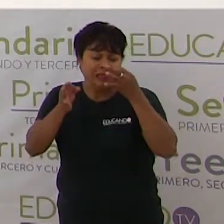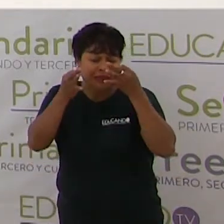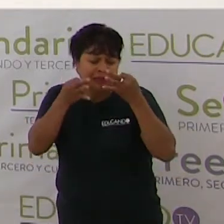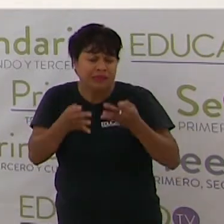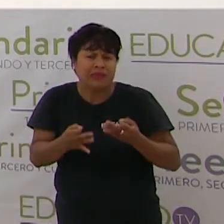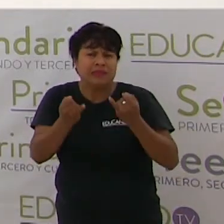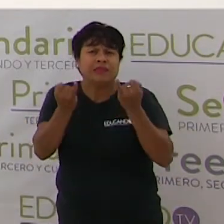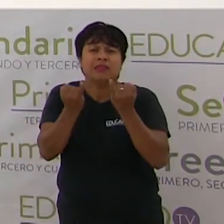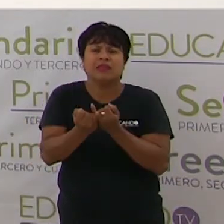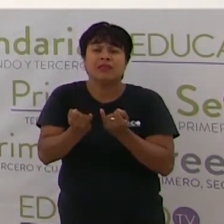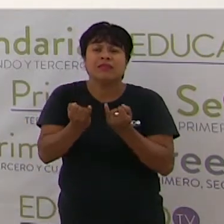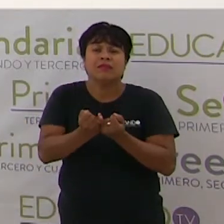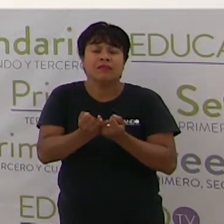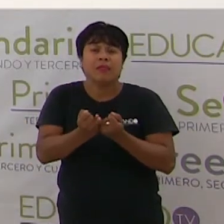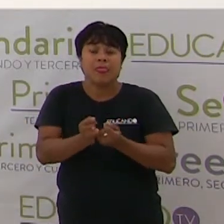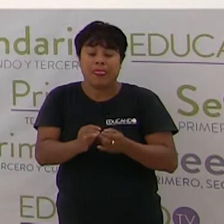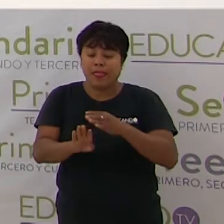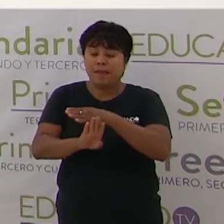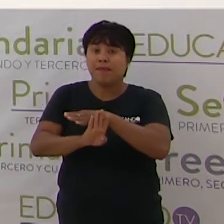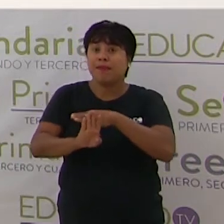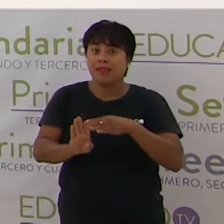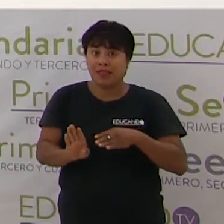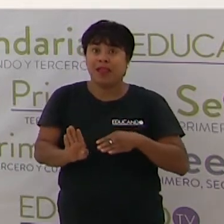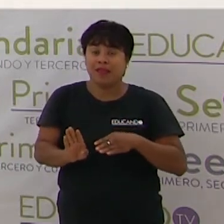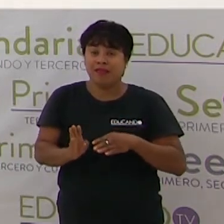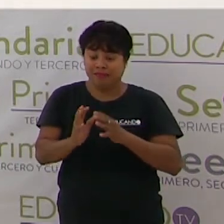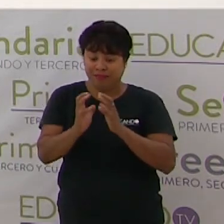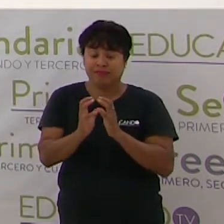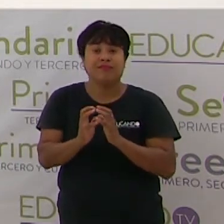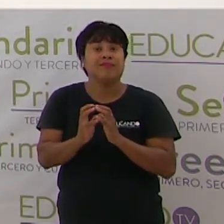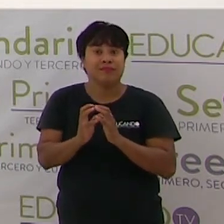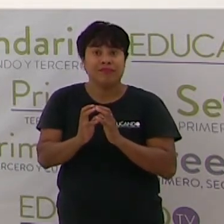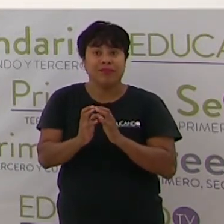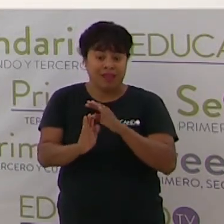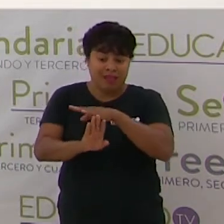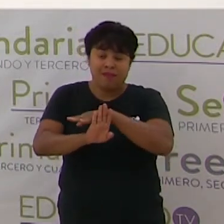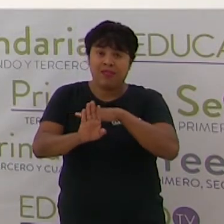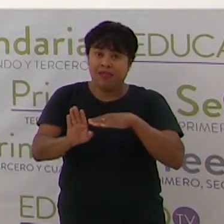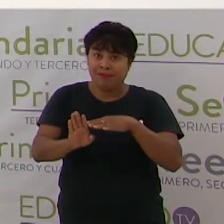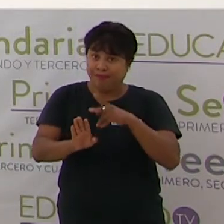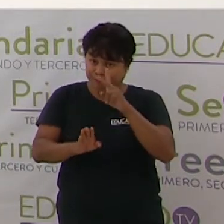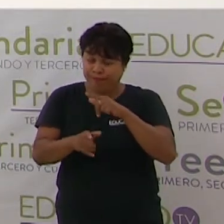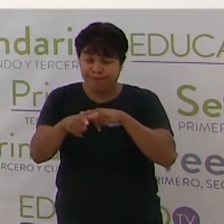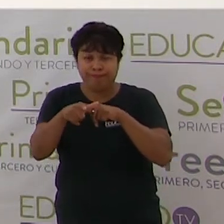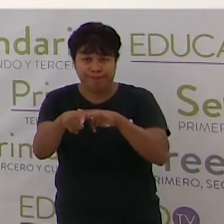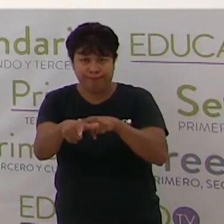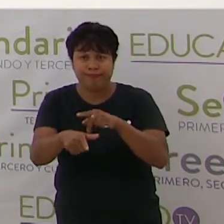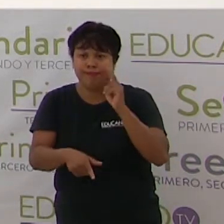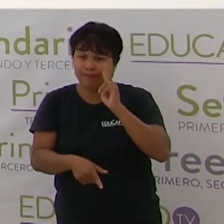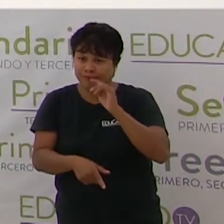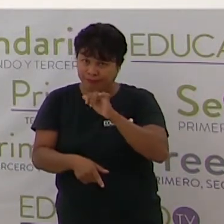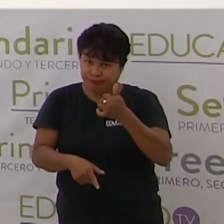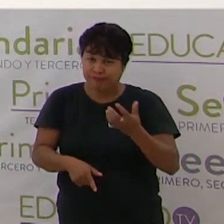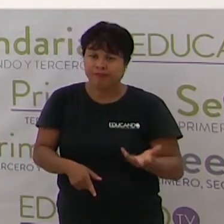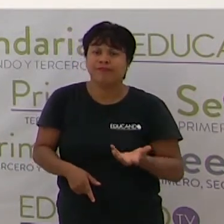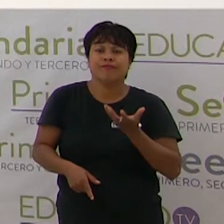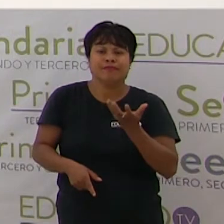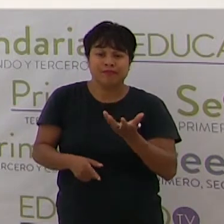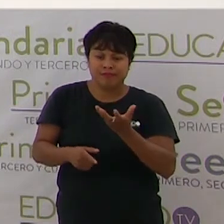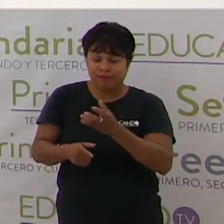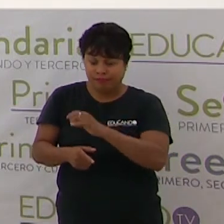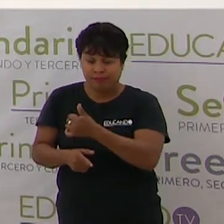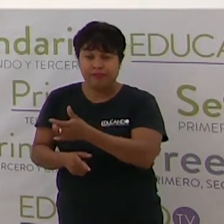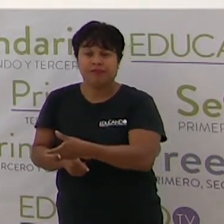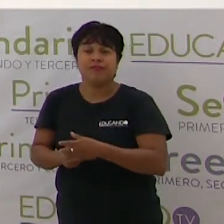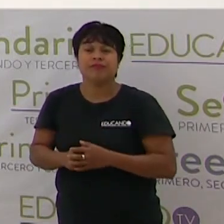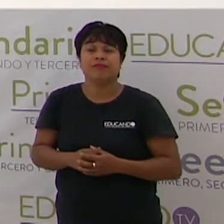exactamente la mitad de una esfera. Pero vamos a seguir con este proceso. Ahí está. Si se dan cuenta, es exactamente